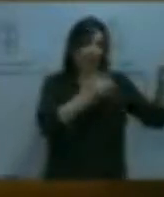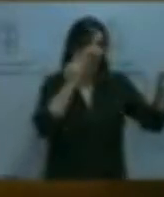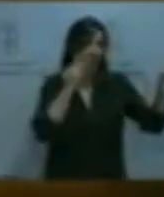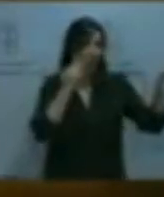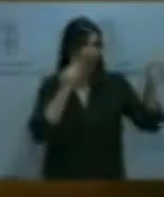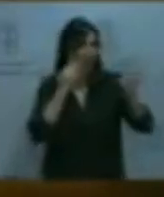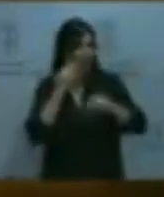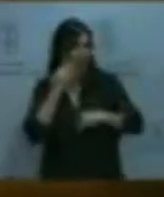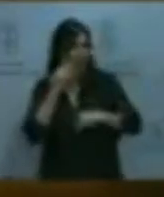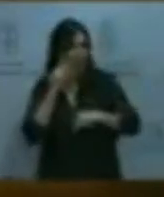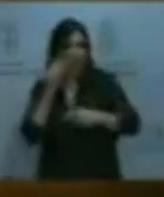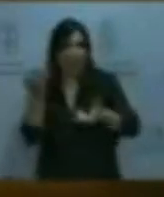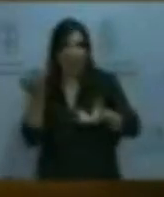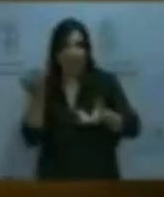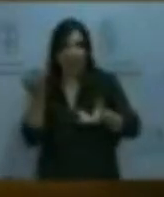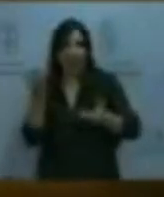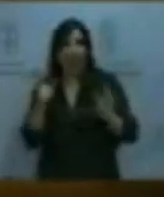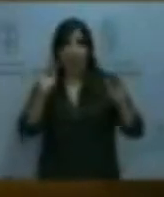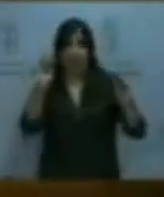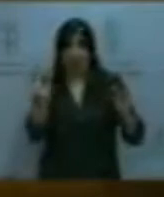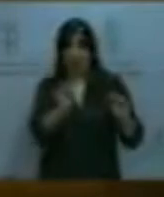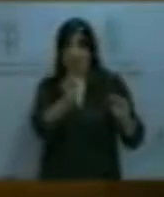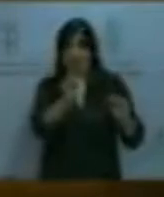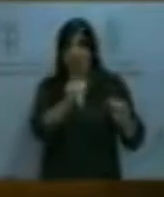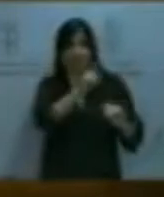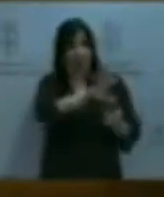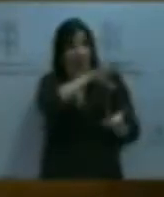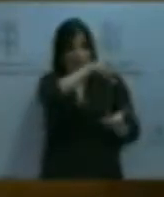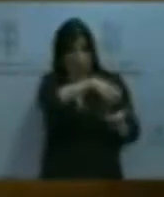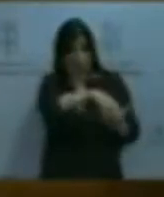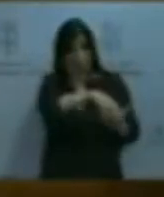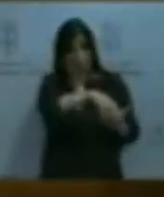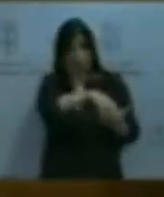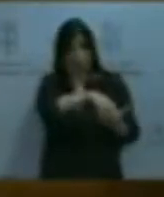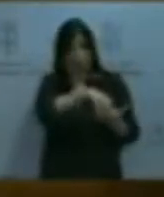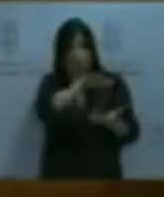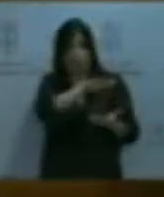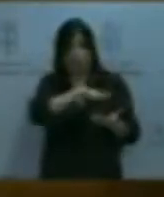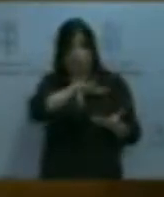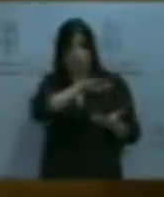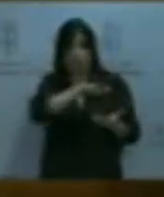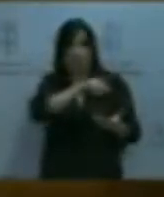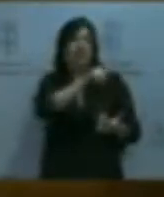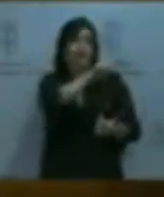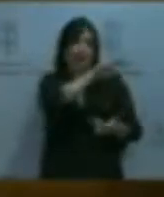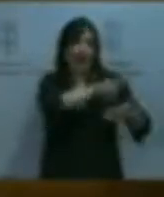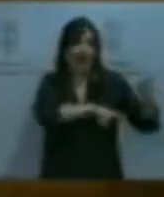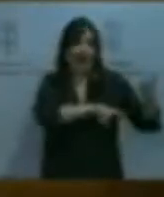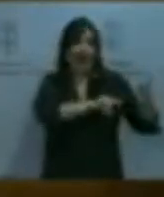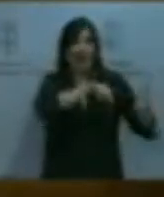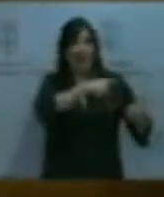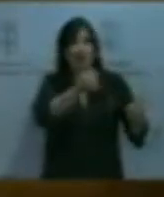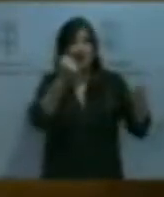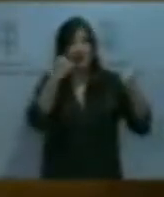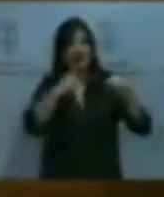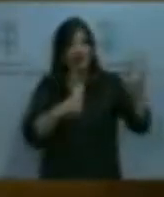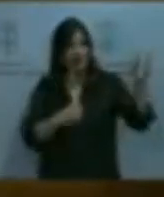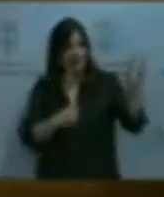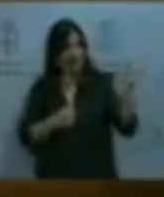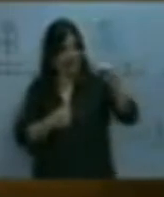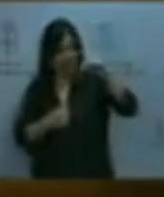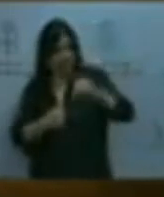se impartirá en el centro integral de formación profesional de ferrolterra y la parte práctica en las instalaciones de windar tiene